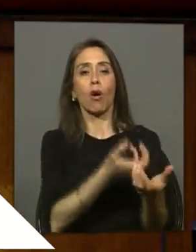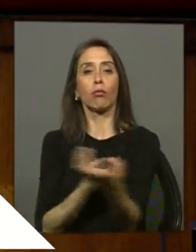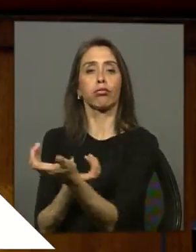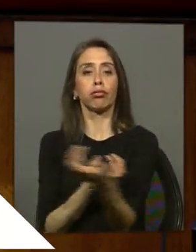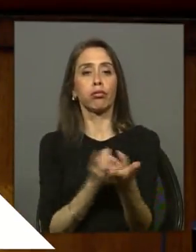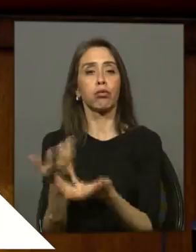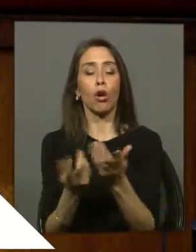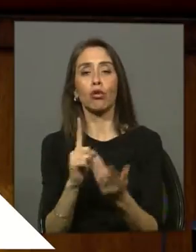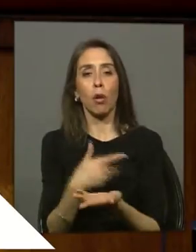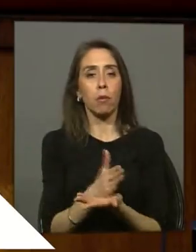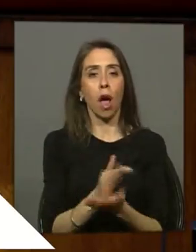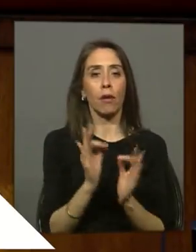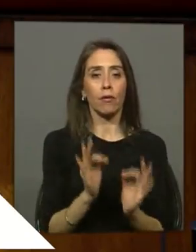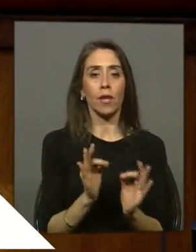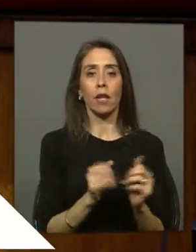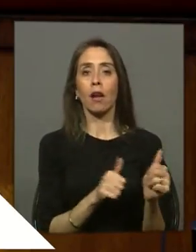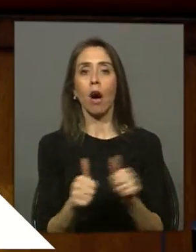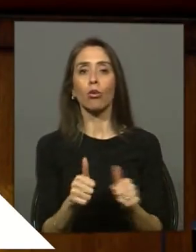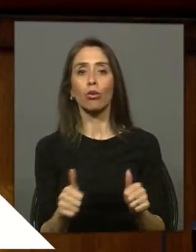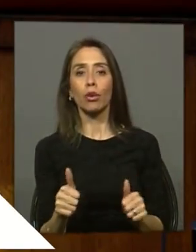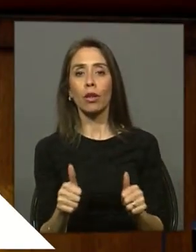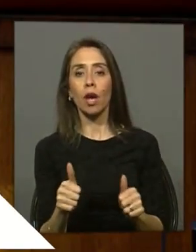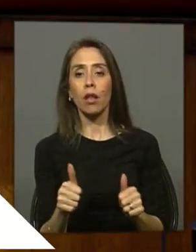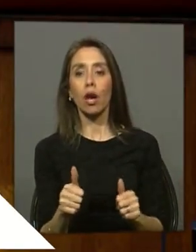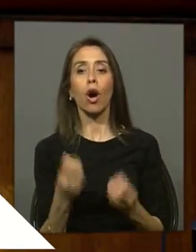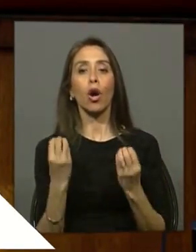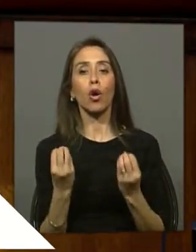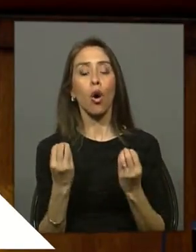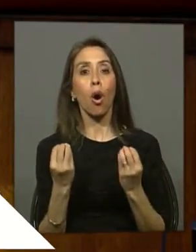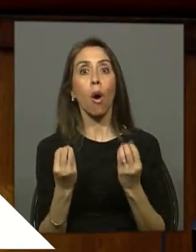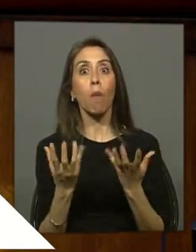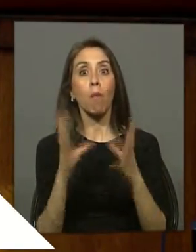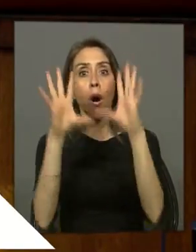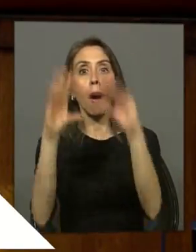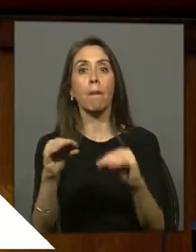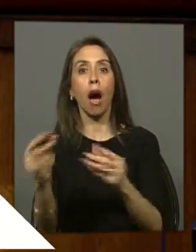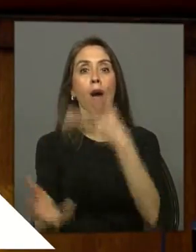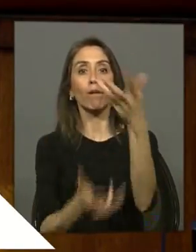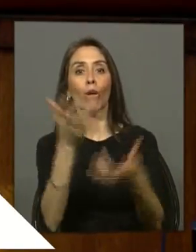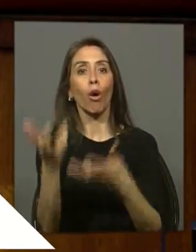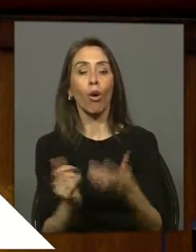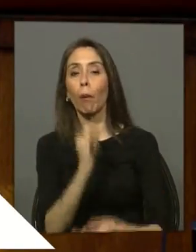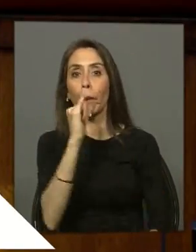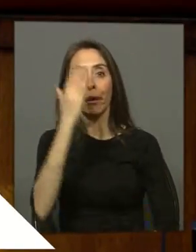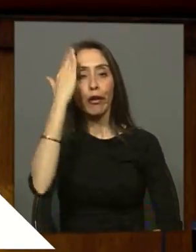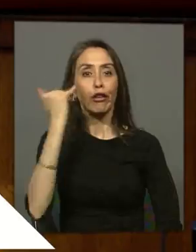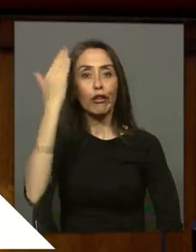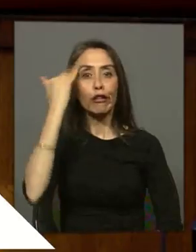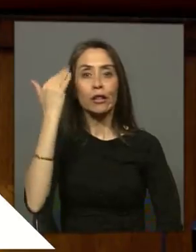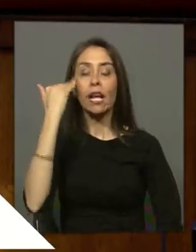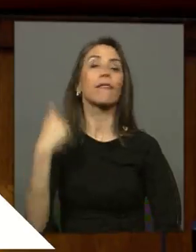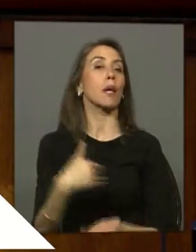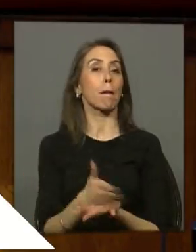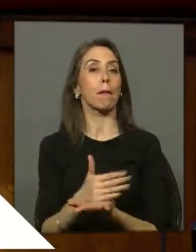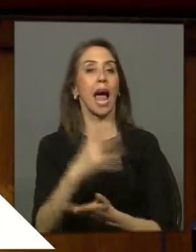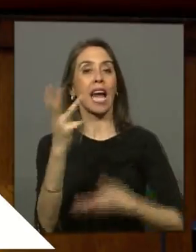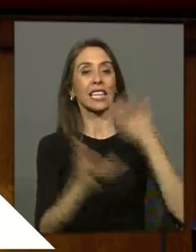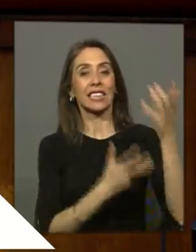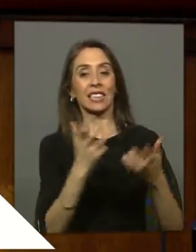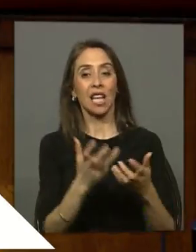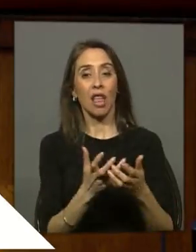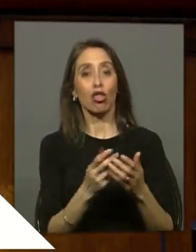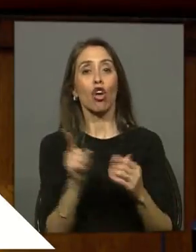improvisación por parte de las autoridades ya que no sabían cómo abordar el evento contribuyendo a ello el hecho que el plan de incendio de la empresa era